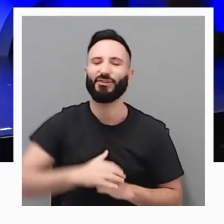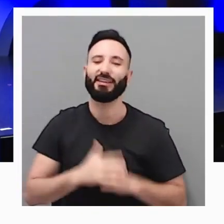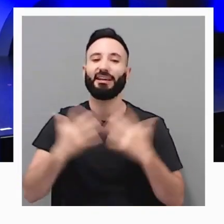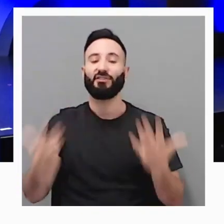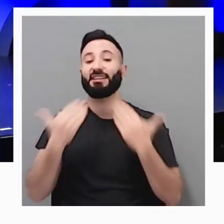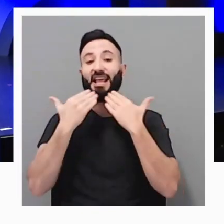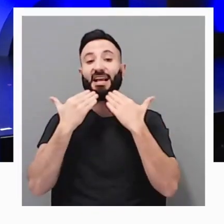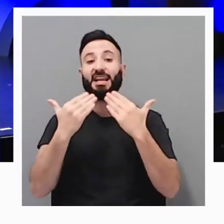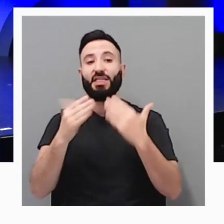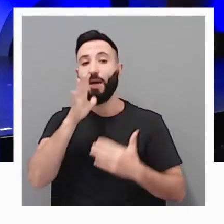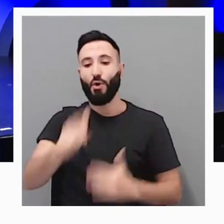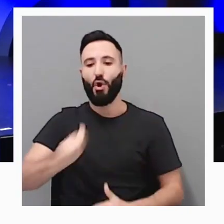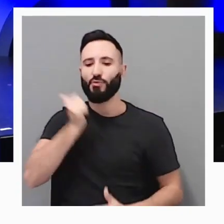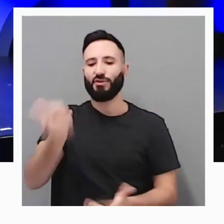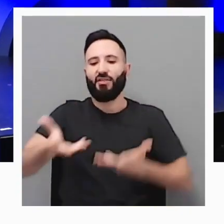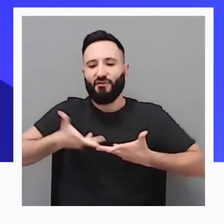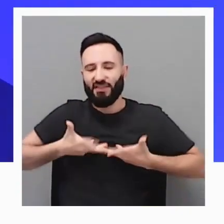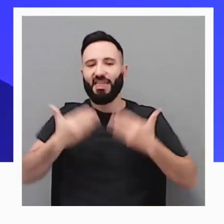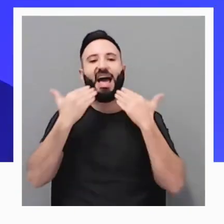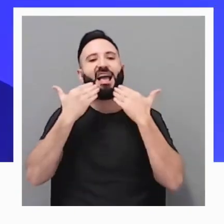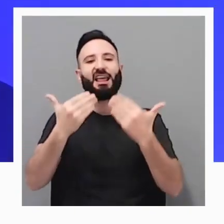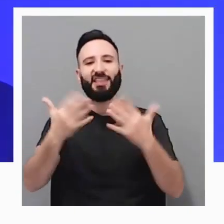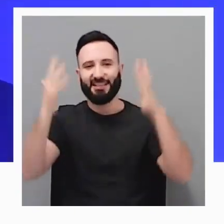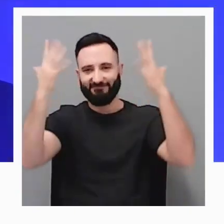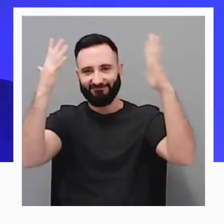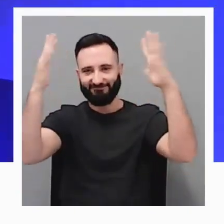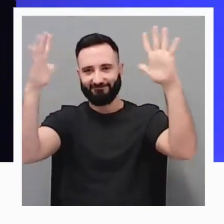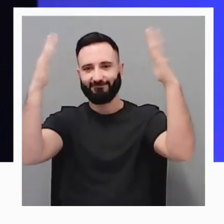gracias por la oportunidad. Gracias.